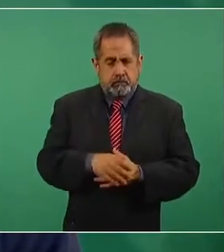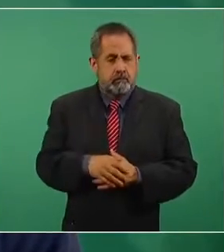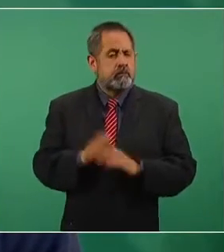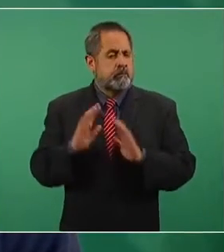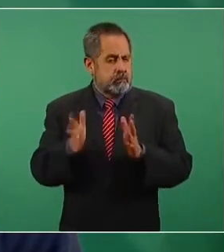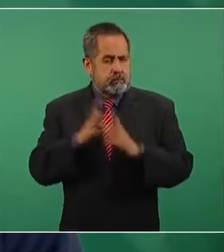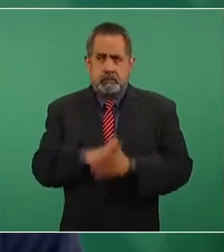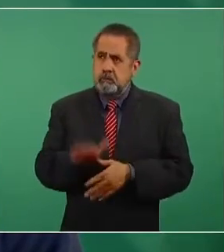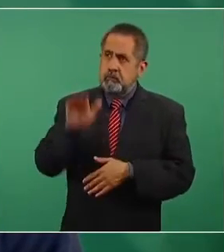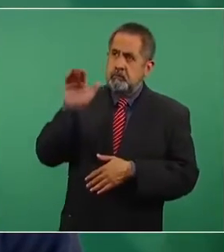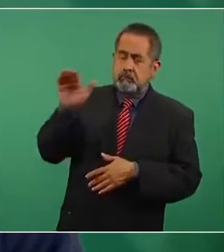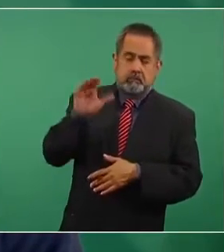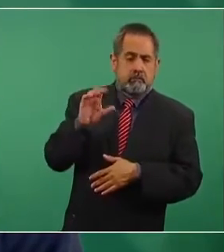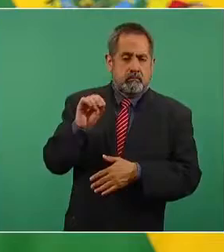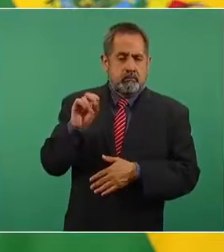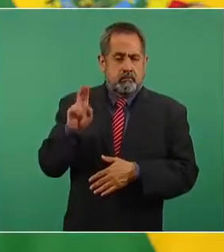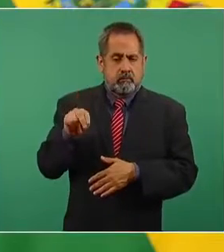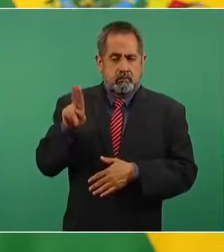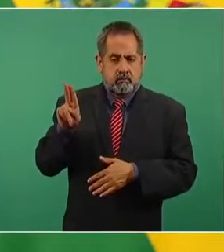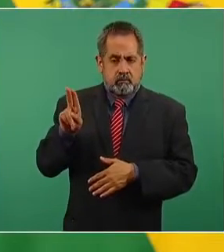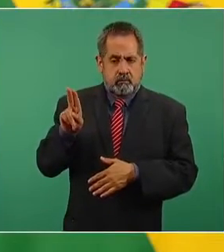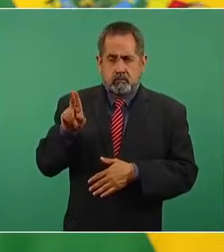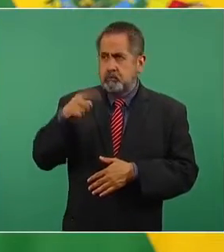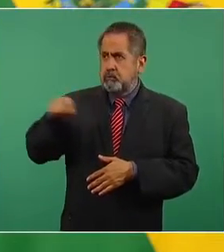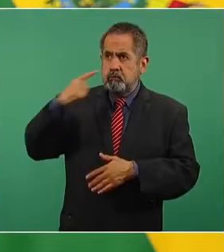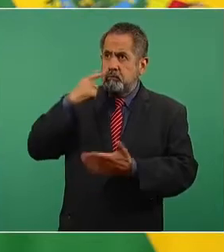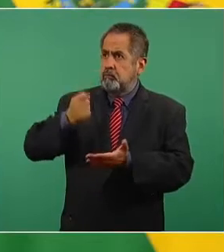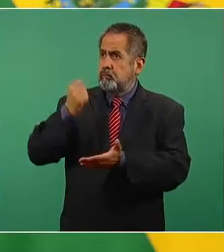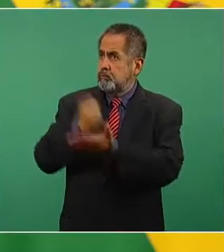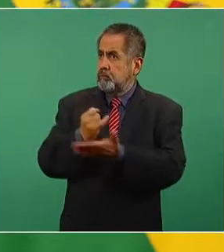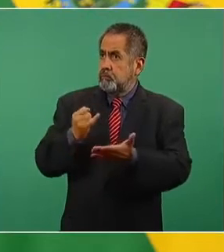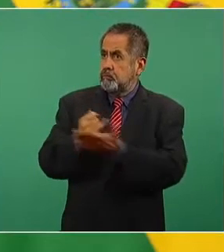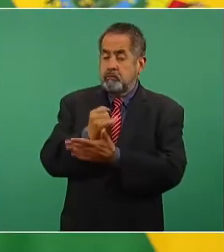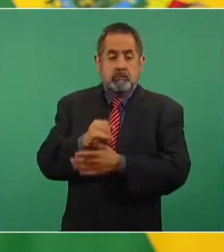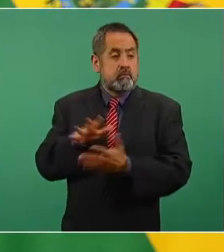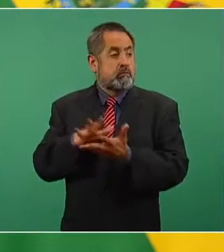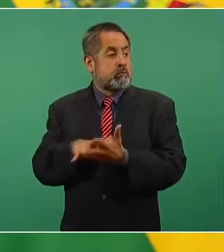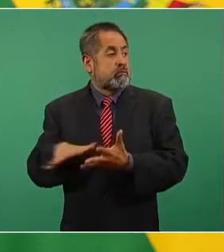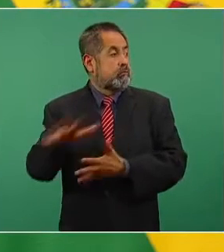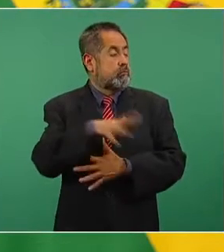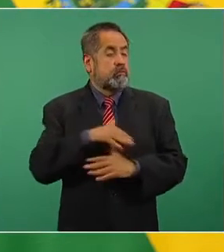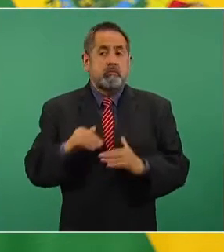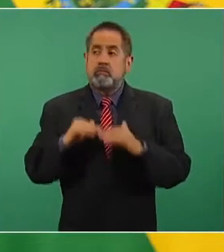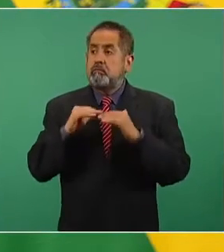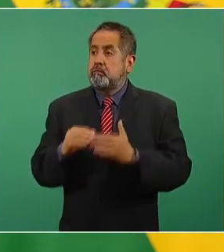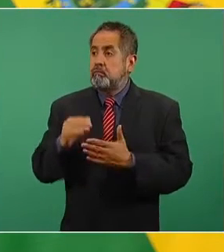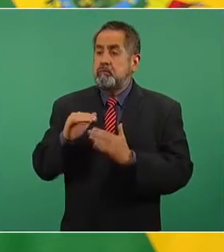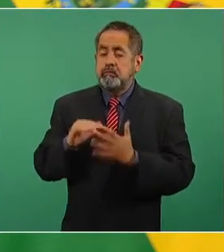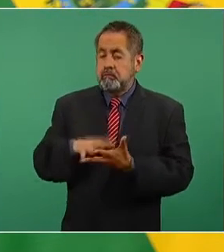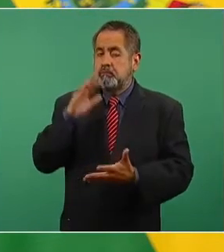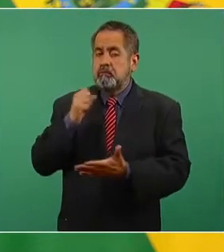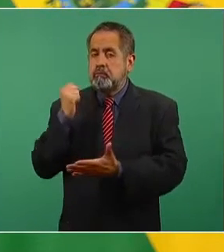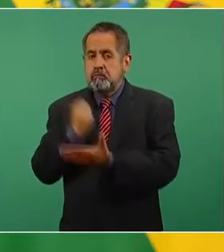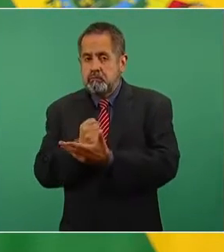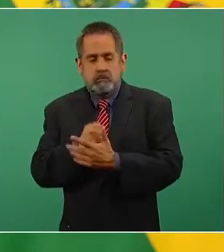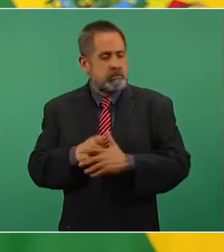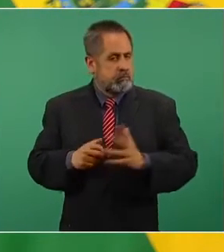presentamos en la ONU una resolución que fue aprobada casi por unanimidad